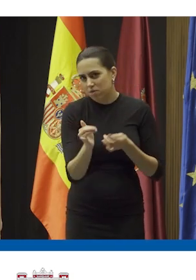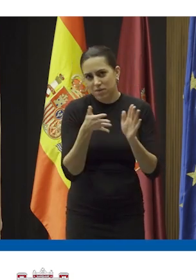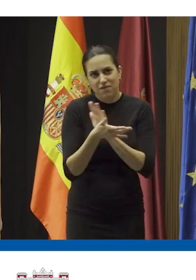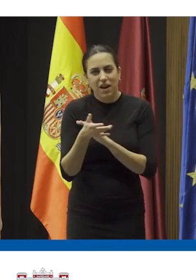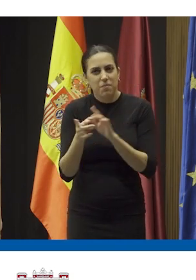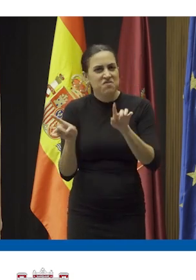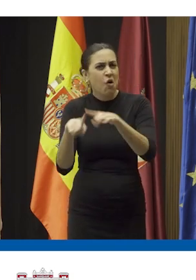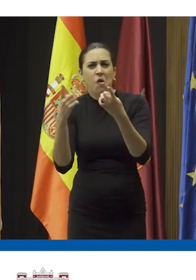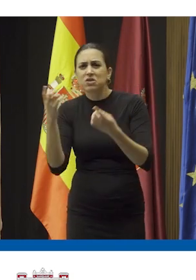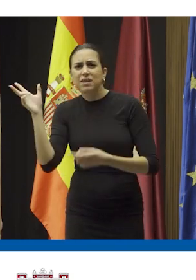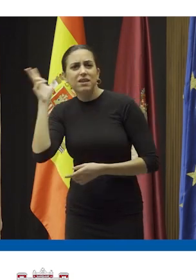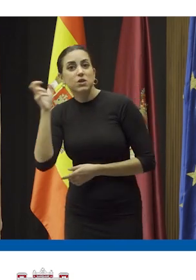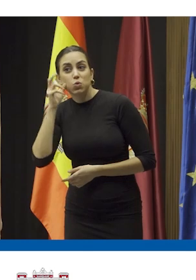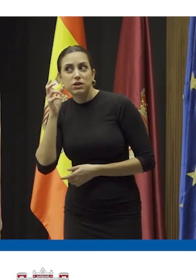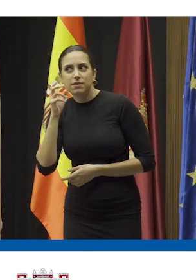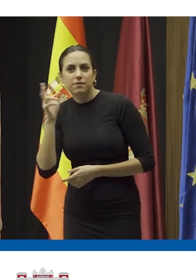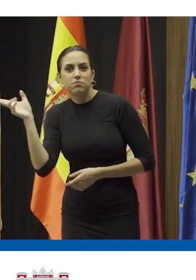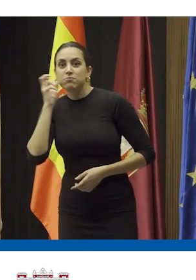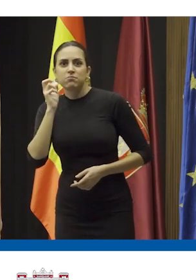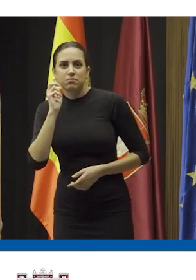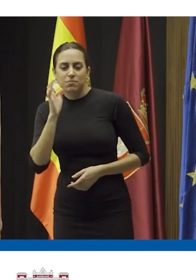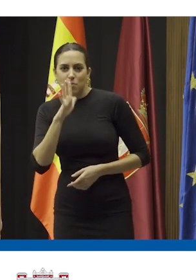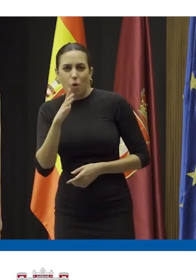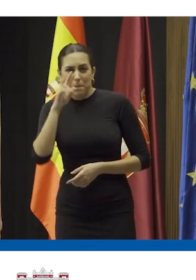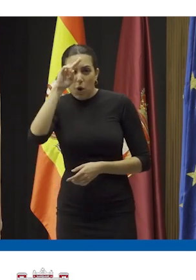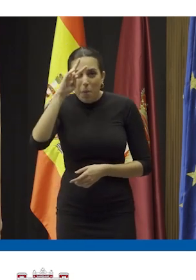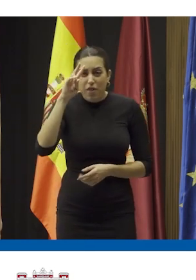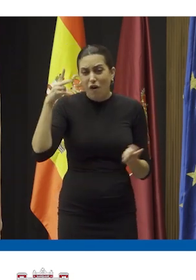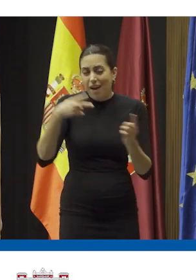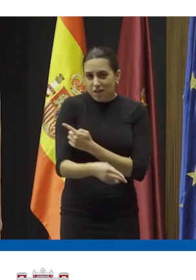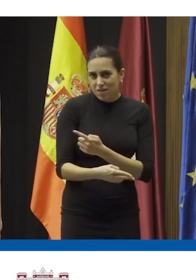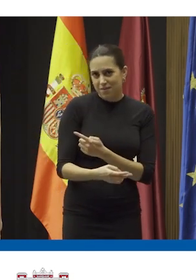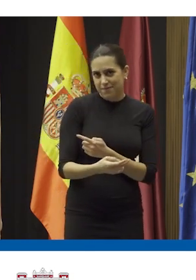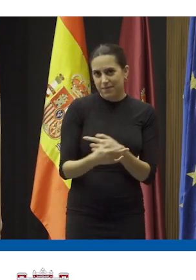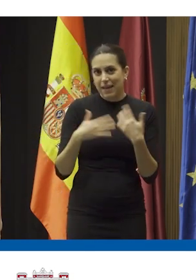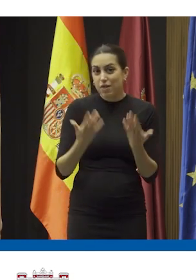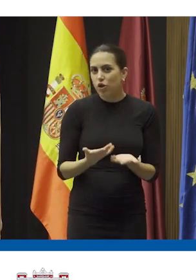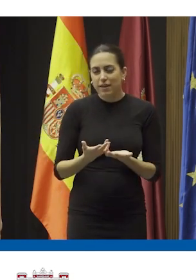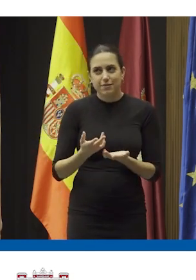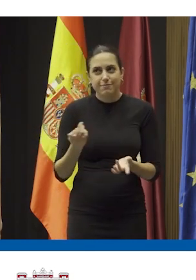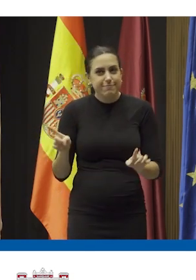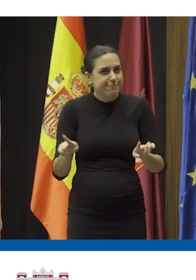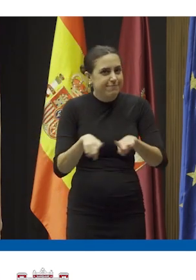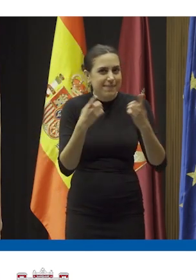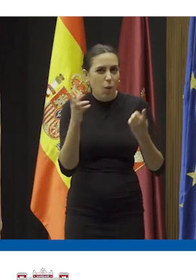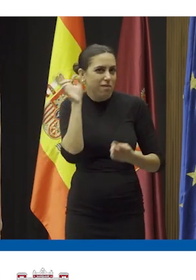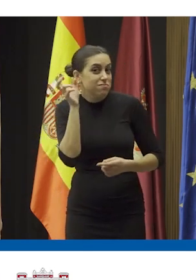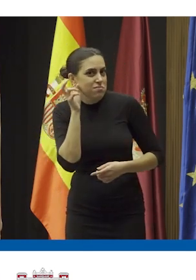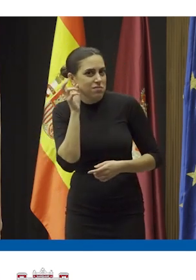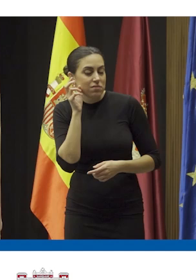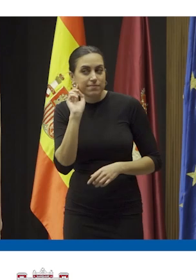escuche porque está buscando su solución, salir de su preocupación, de su inquietud. Entonces, cualquier cosa que escuche, la